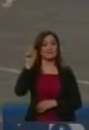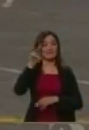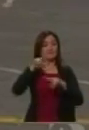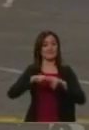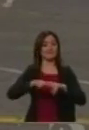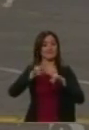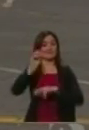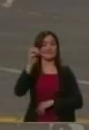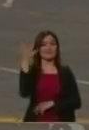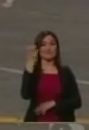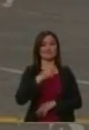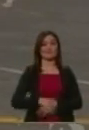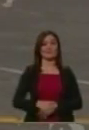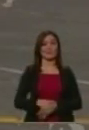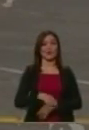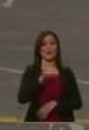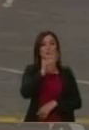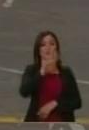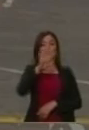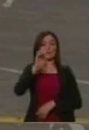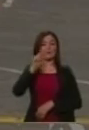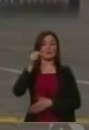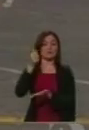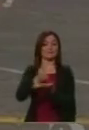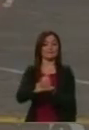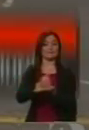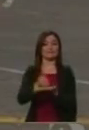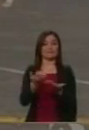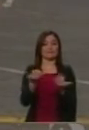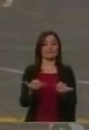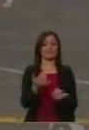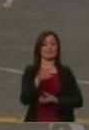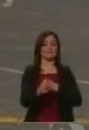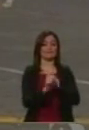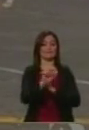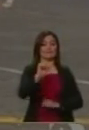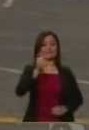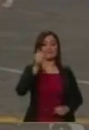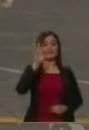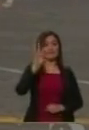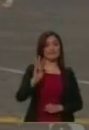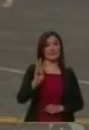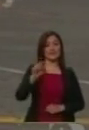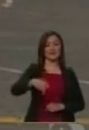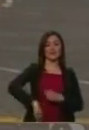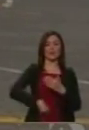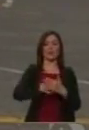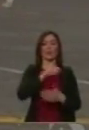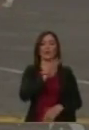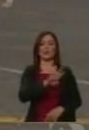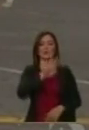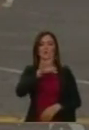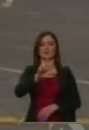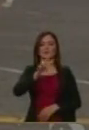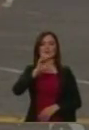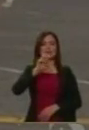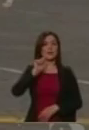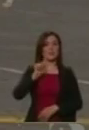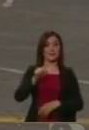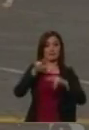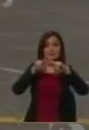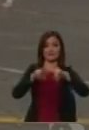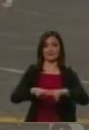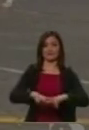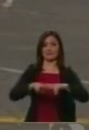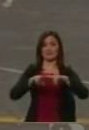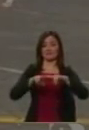revisados, 440.000 matriculados. En este 2016, hasta la fecha, 430.000 vehículos han sido